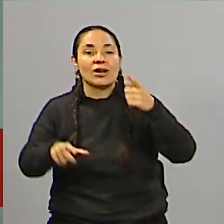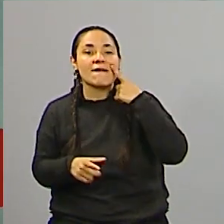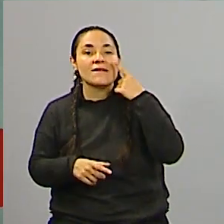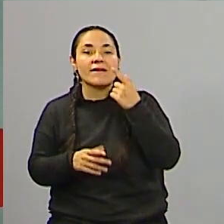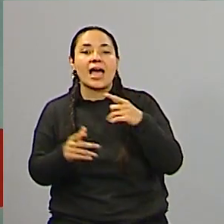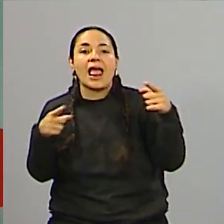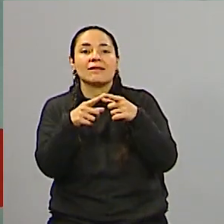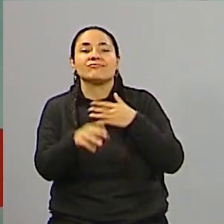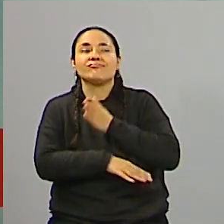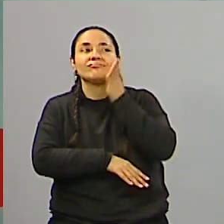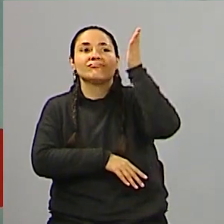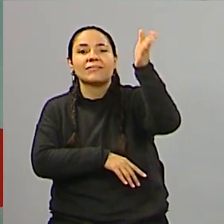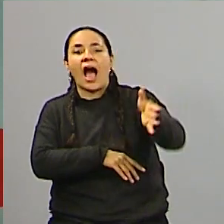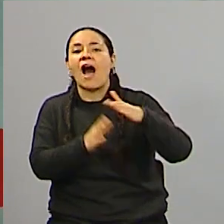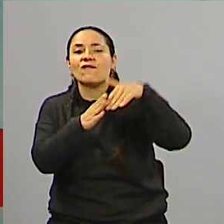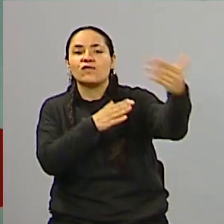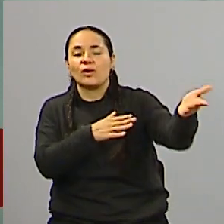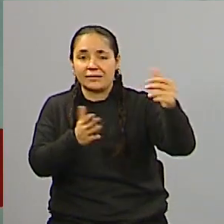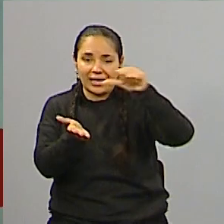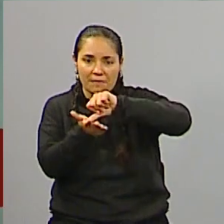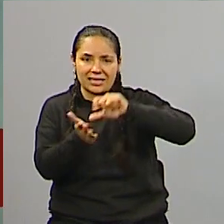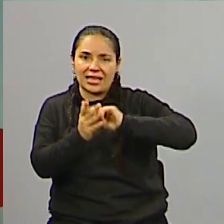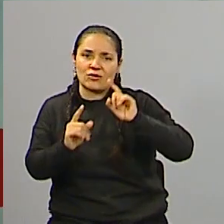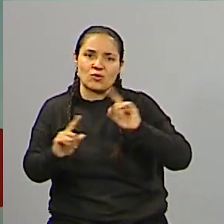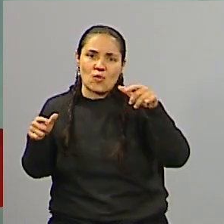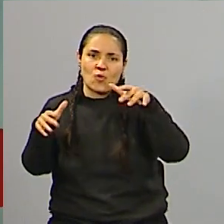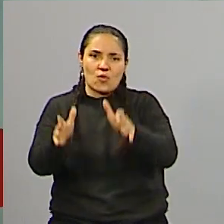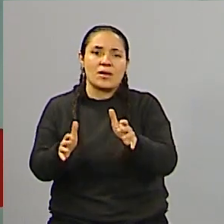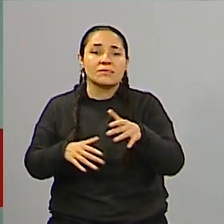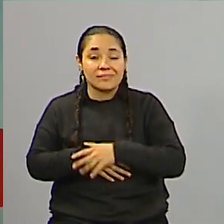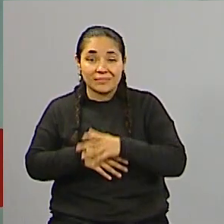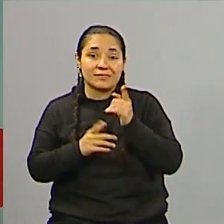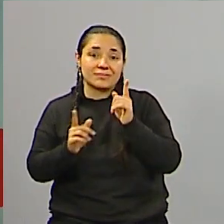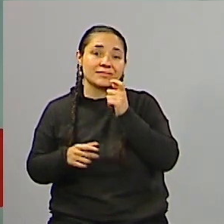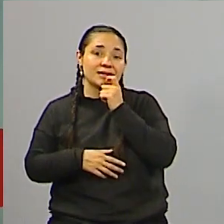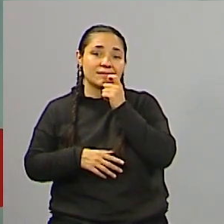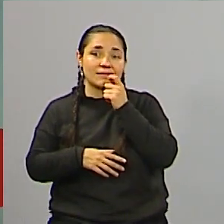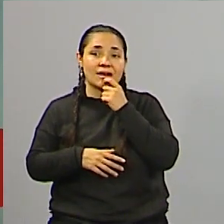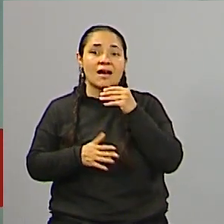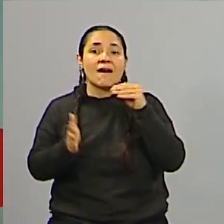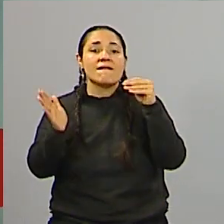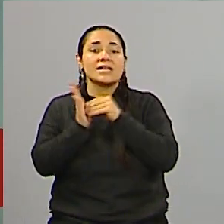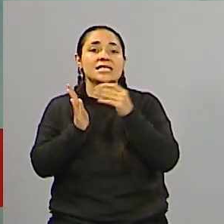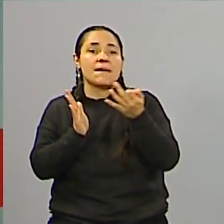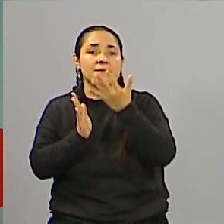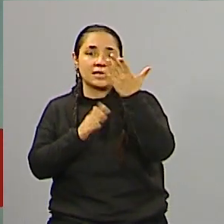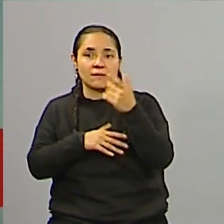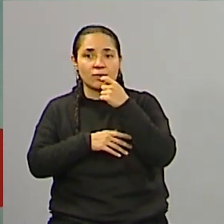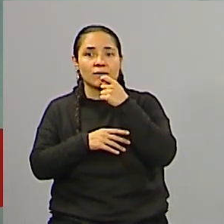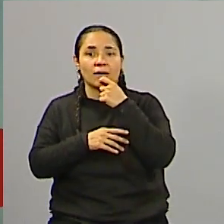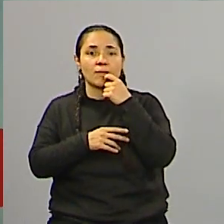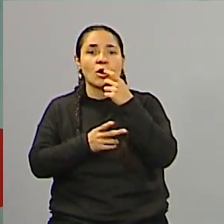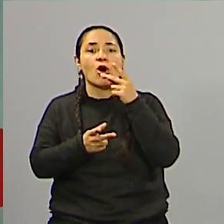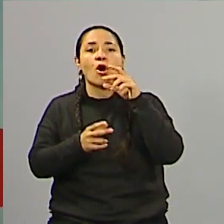tiene ciclovías aéreas, o sea, levantadas. La calle San Martín de la cuarta sección está hecho sobre la calle, comiendo parte